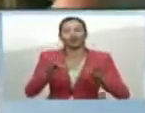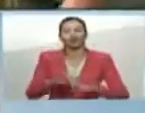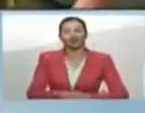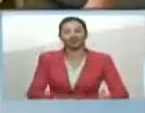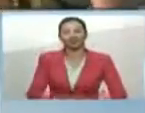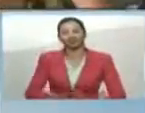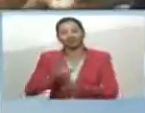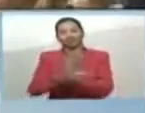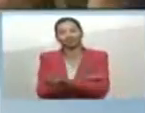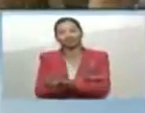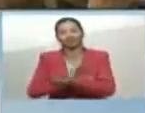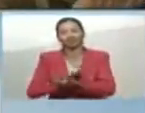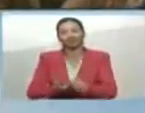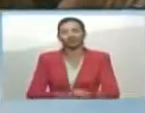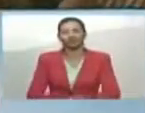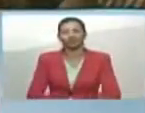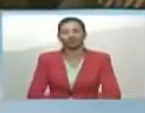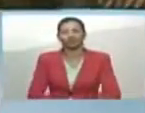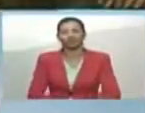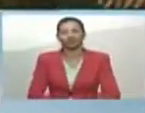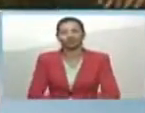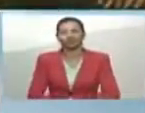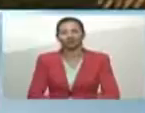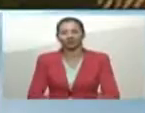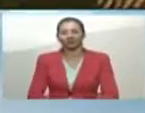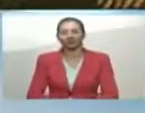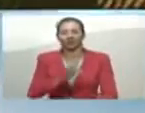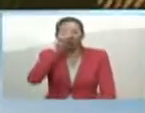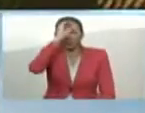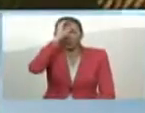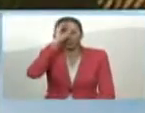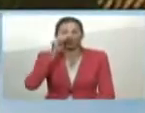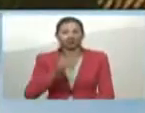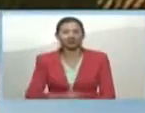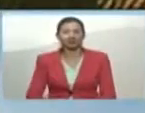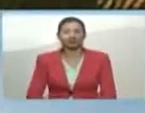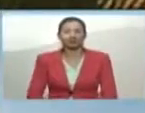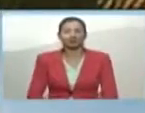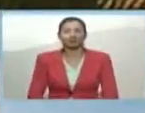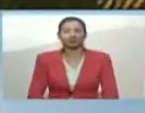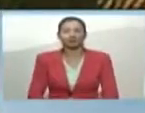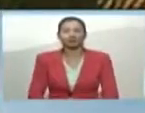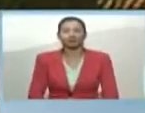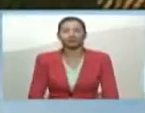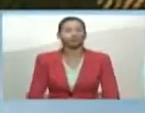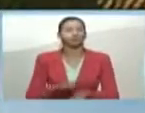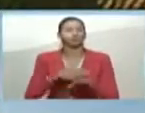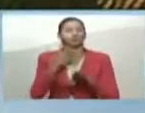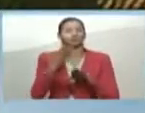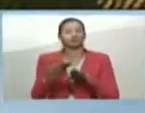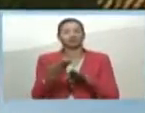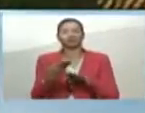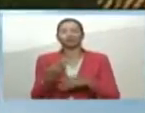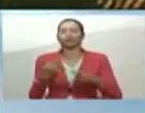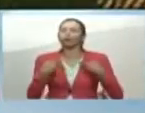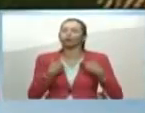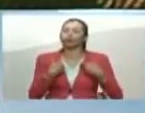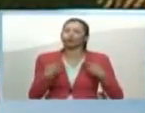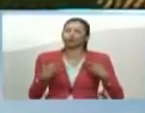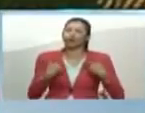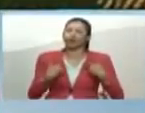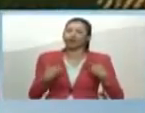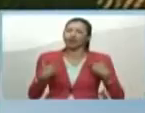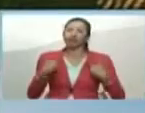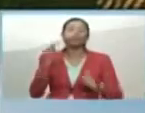queriendo. Yo no sé por qué motivo, ay, por qué motivo me tienes aquí sufriendo,